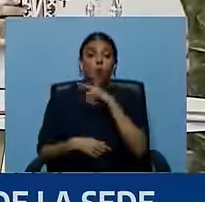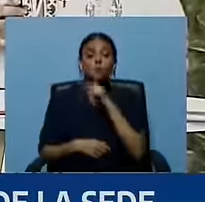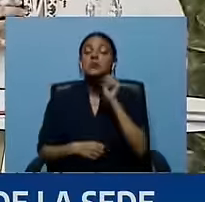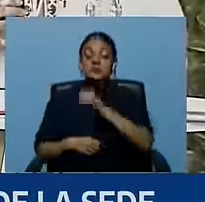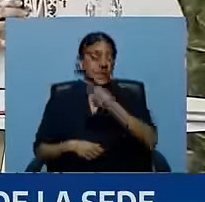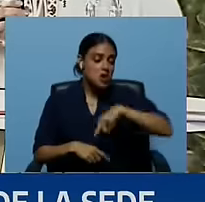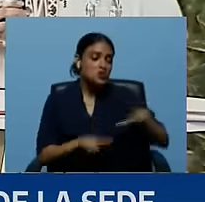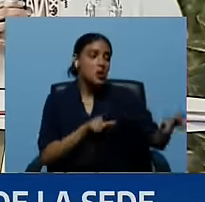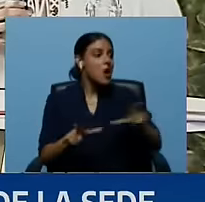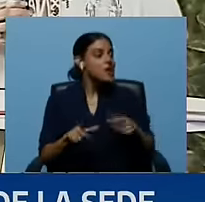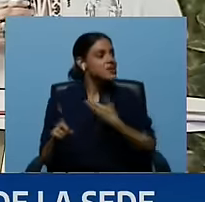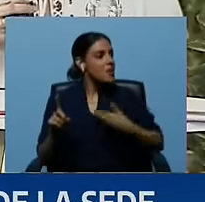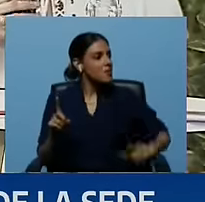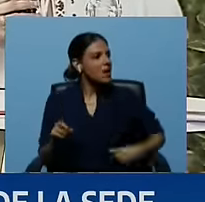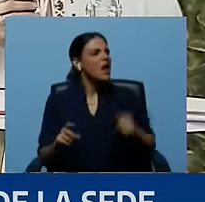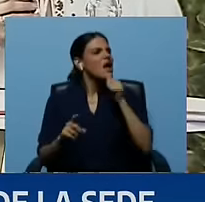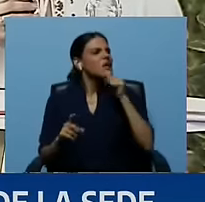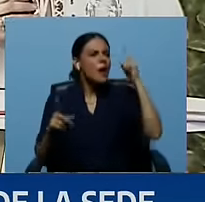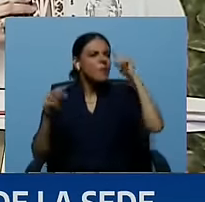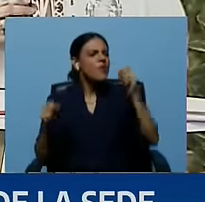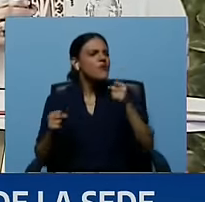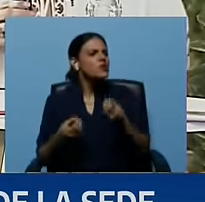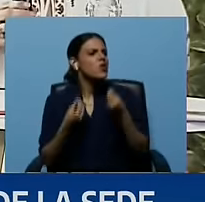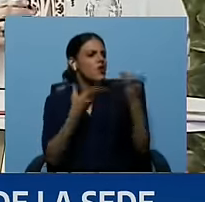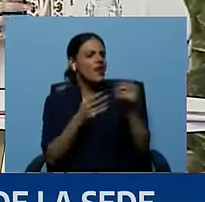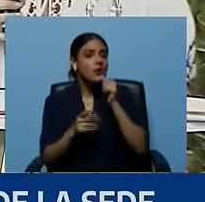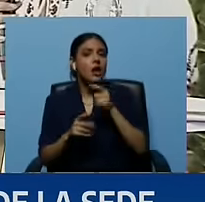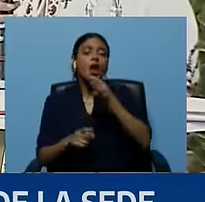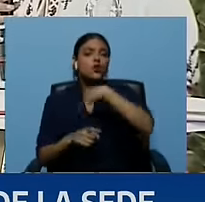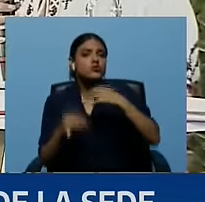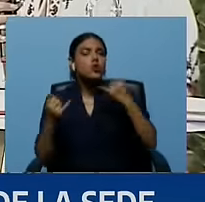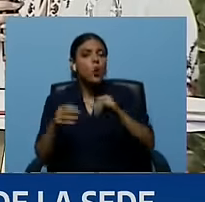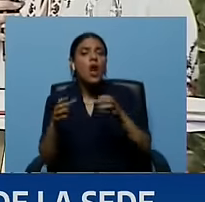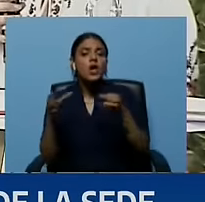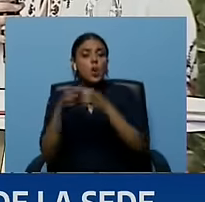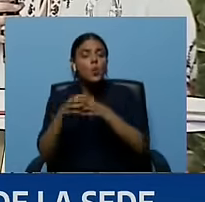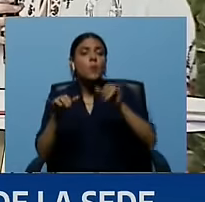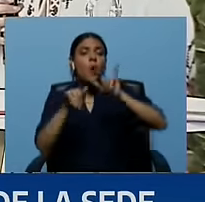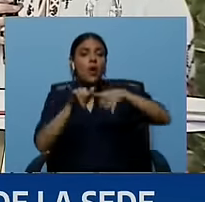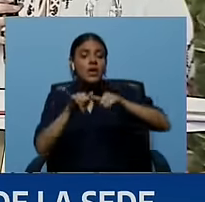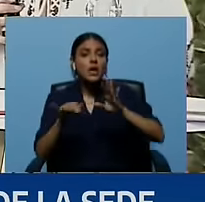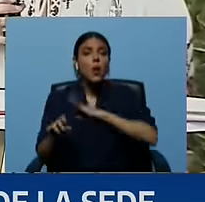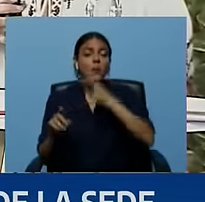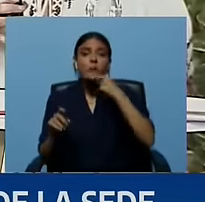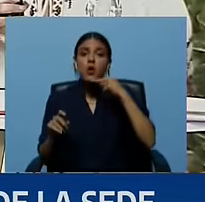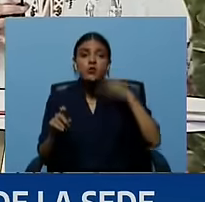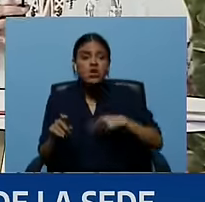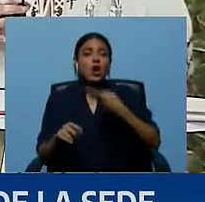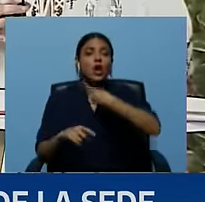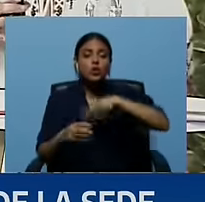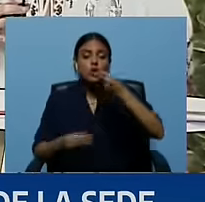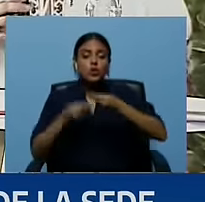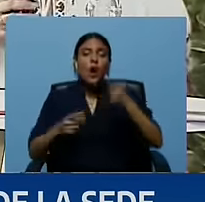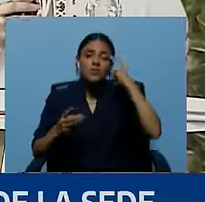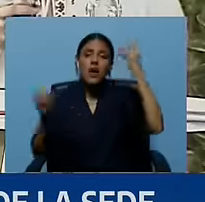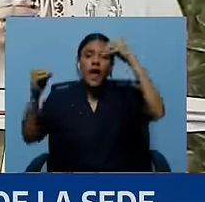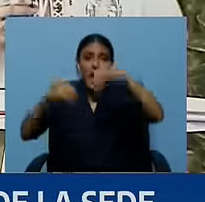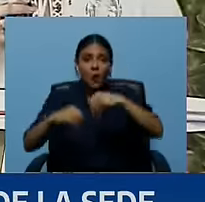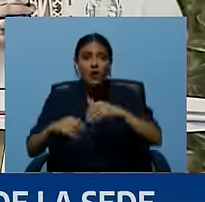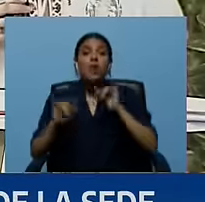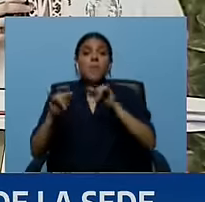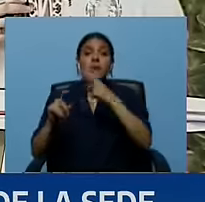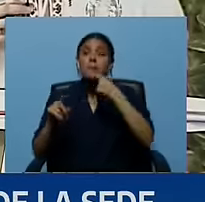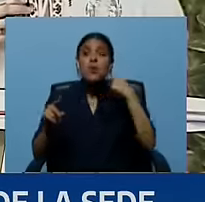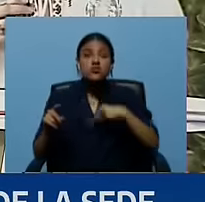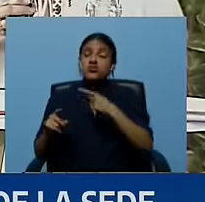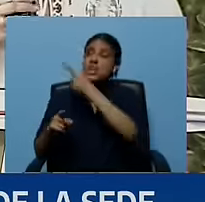qué profesionales van a dar esa ingeniería? Tenemos un grupo de ingenieros chinos, presidentes, de la firma del acuerdo que realizamos el año pasado. ¿Van a venir los chinos? Que se